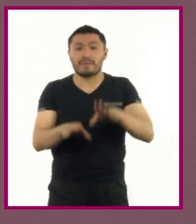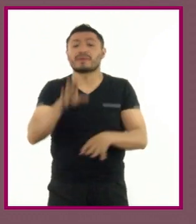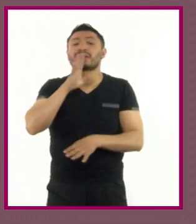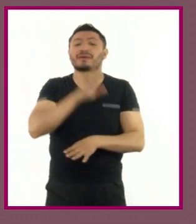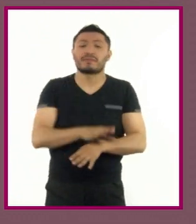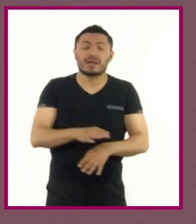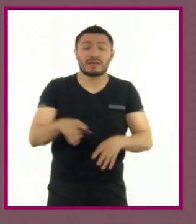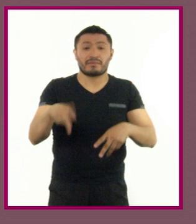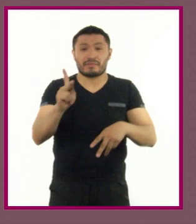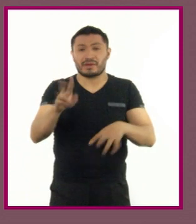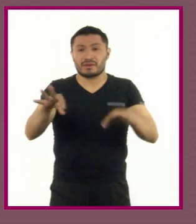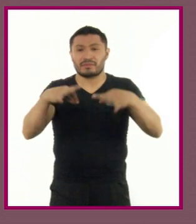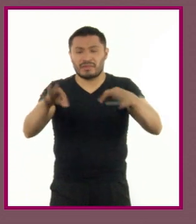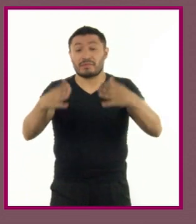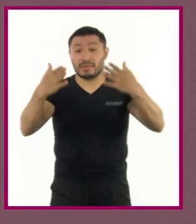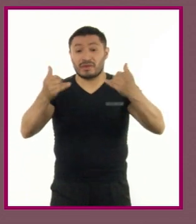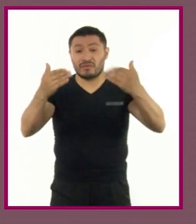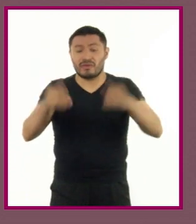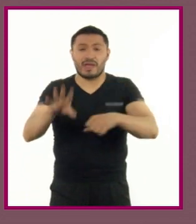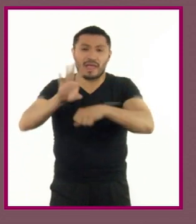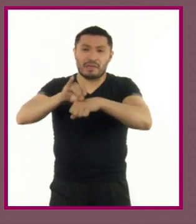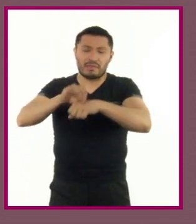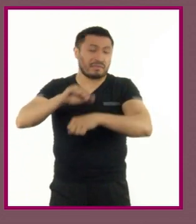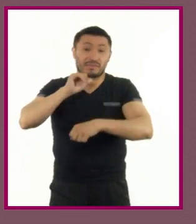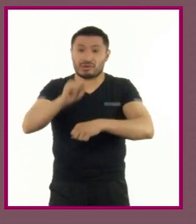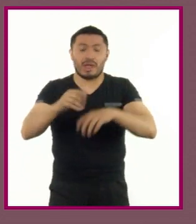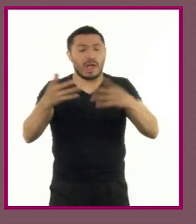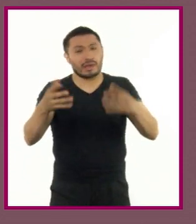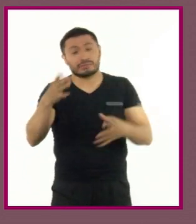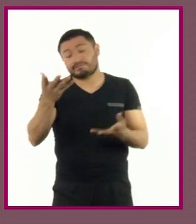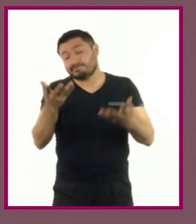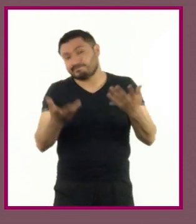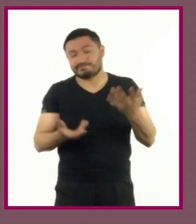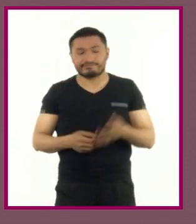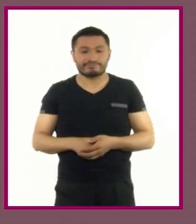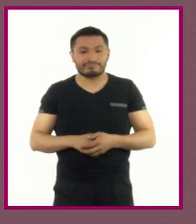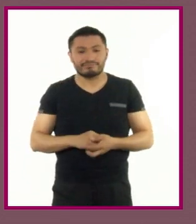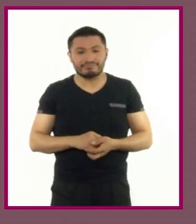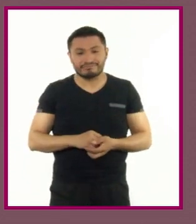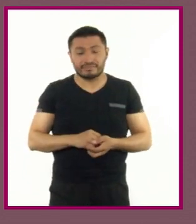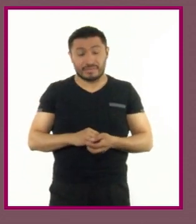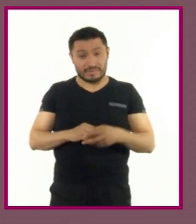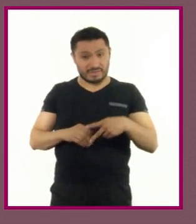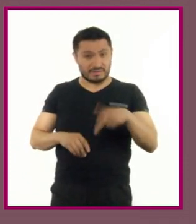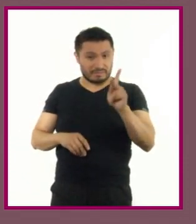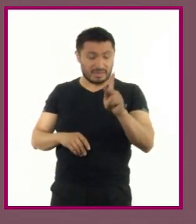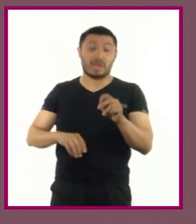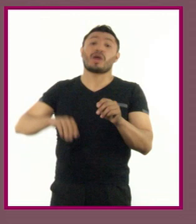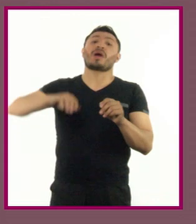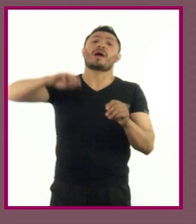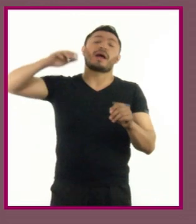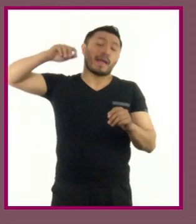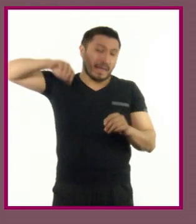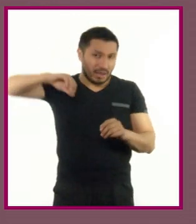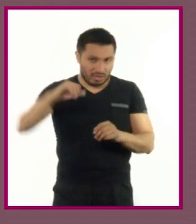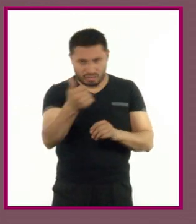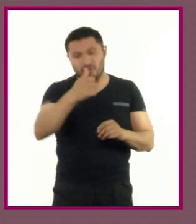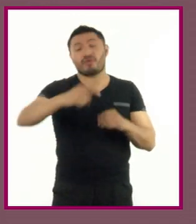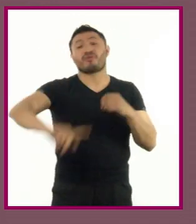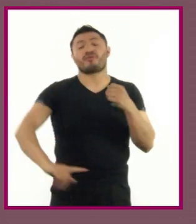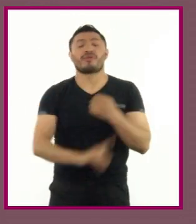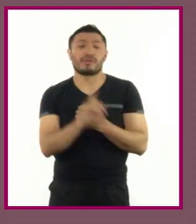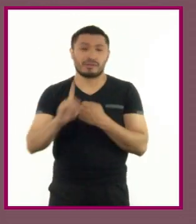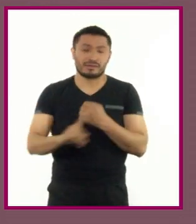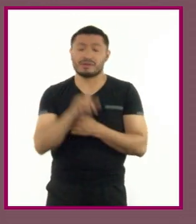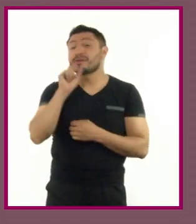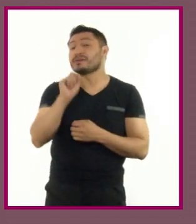sin papeles, sin permisos en la otra. Pero hay además otro problema que está también